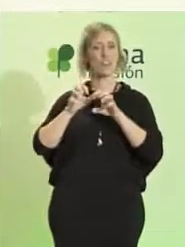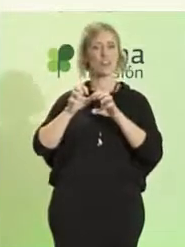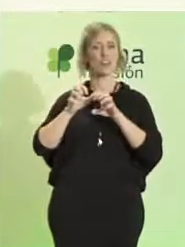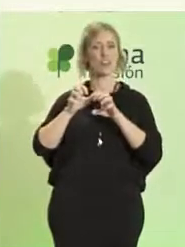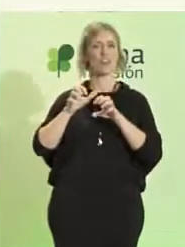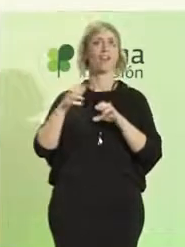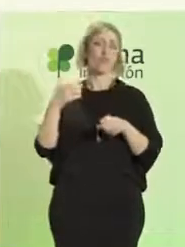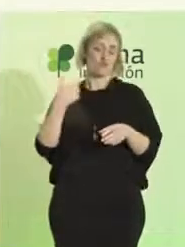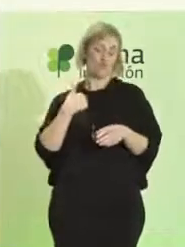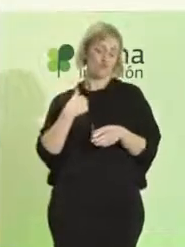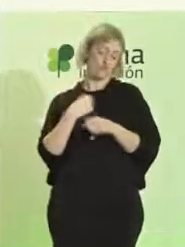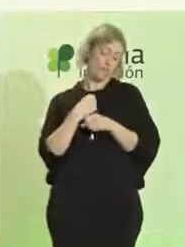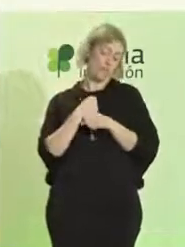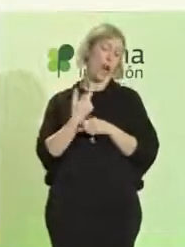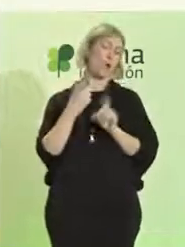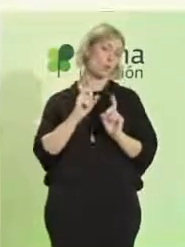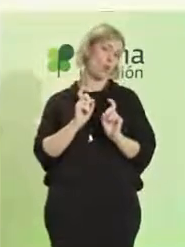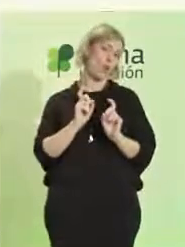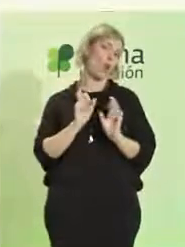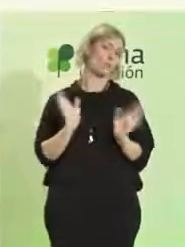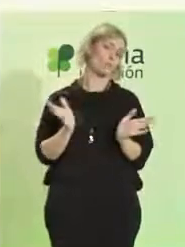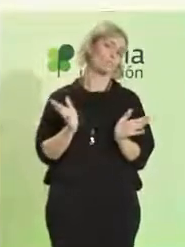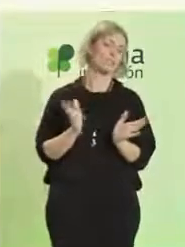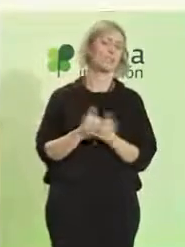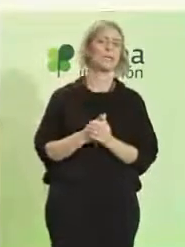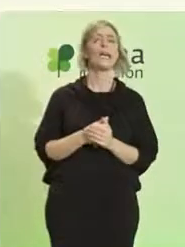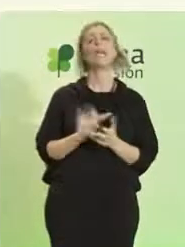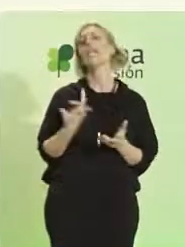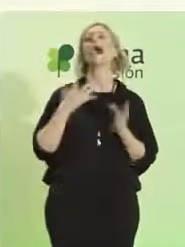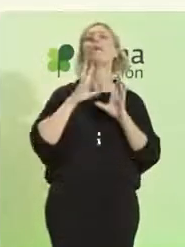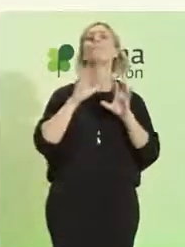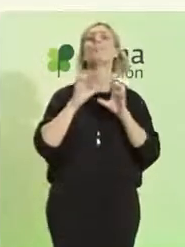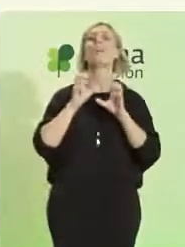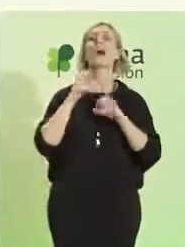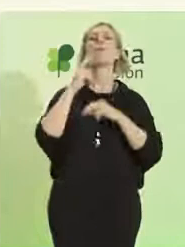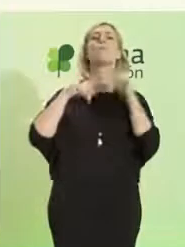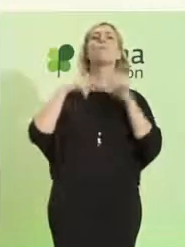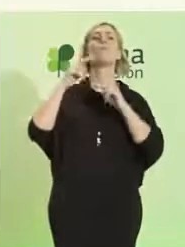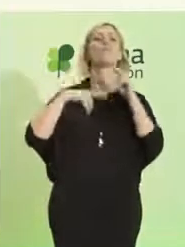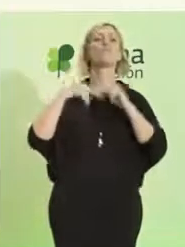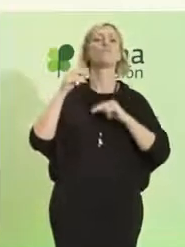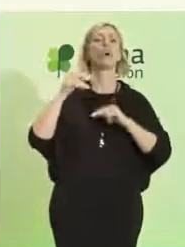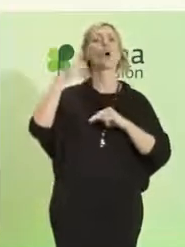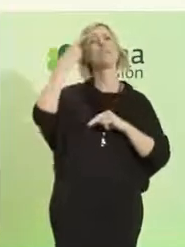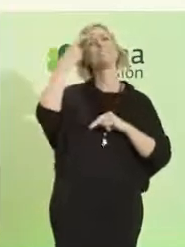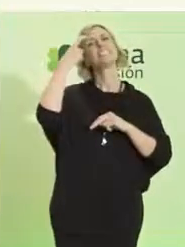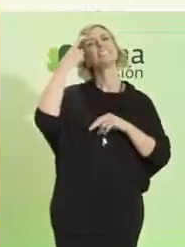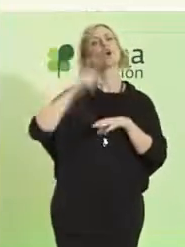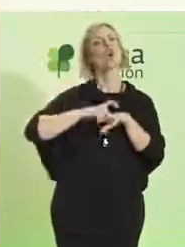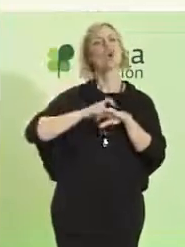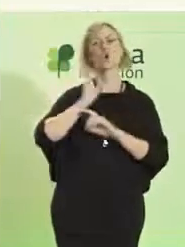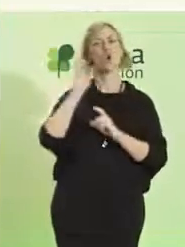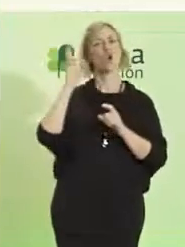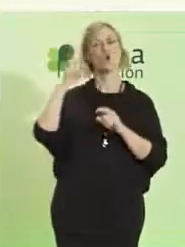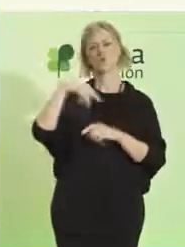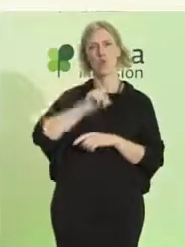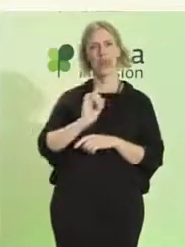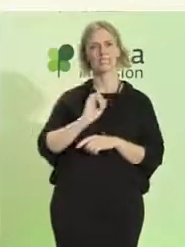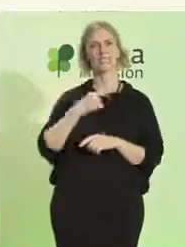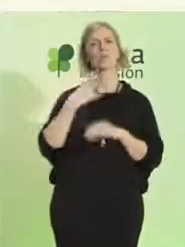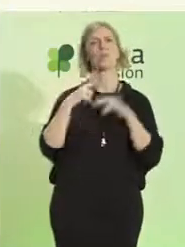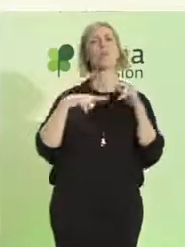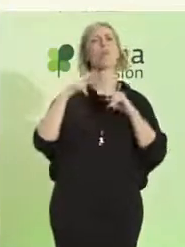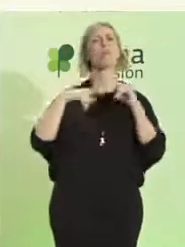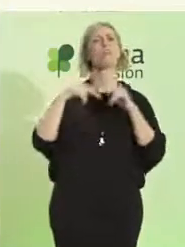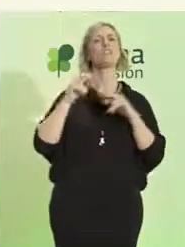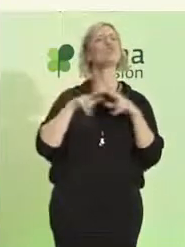de lo que trabajo, el aprendizaje no es un proceso psicológico, sino que es un proceso social. Todo lo que ocurre alrededor, por mucho que yo esté contando, las